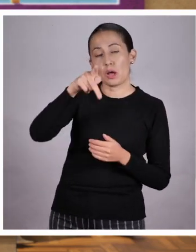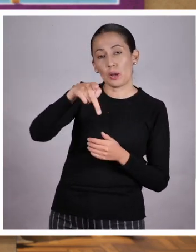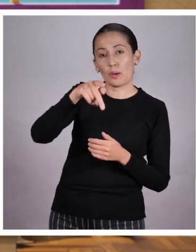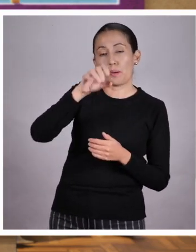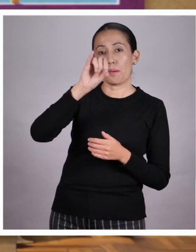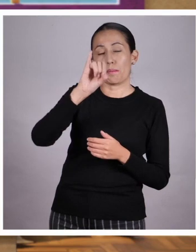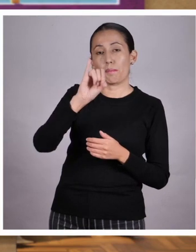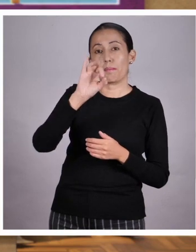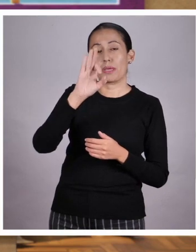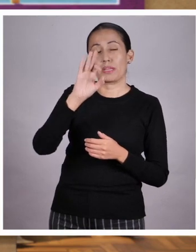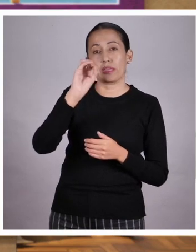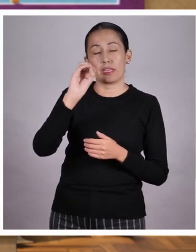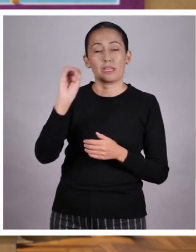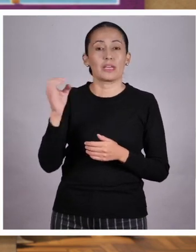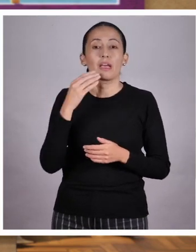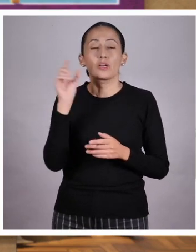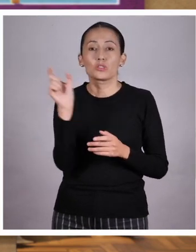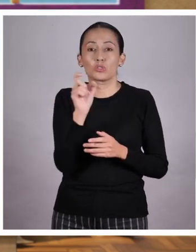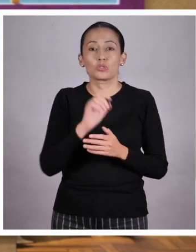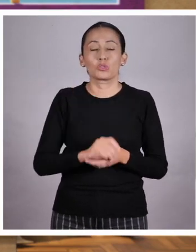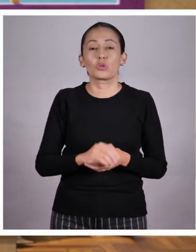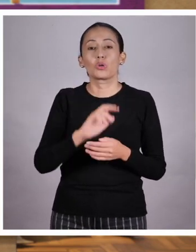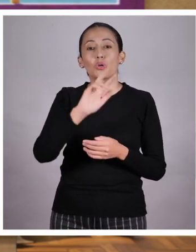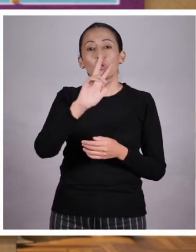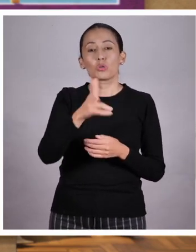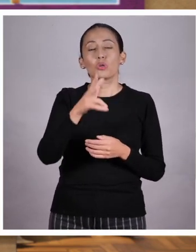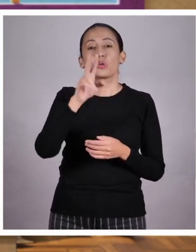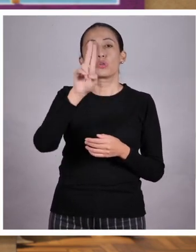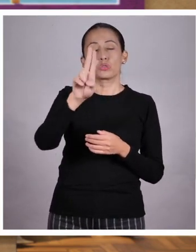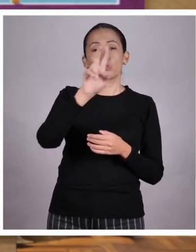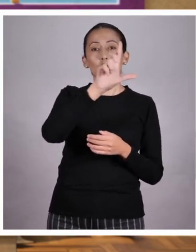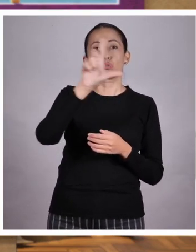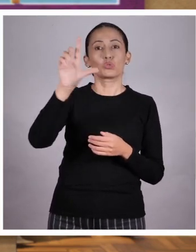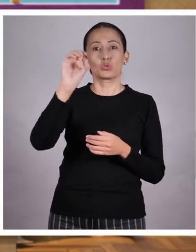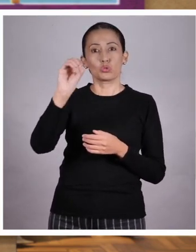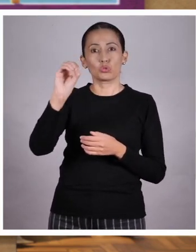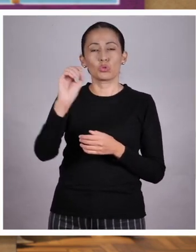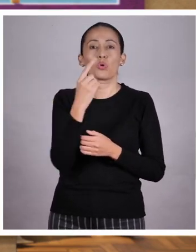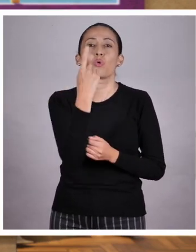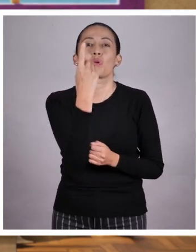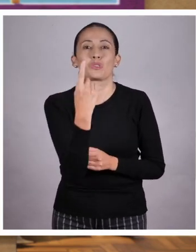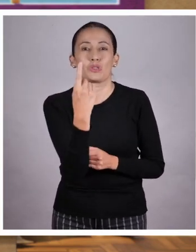poquito. Uh-huh. Chuyo es uno solo, como cuando decimos, estoy con chuya media.